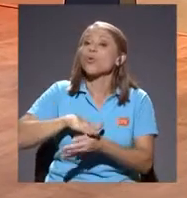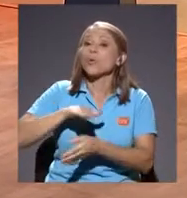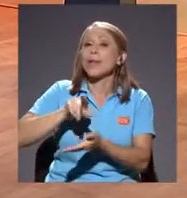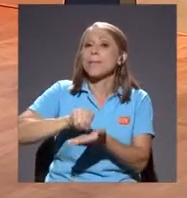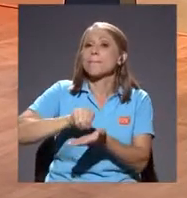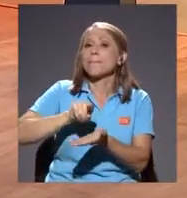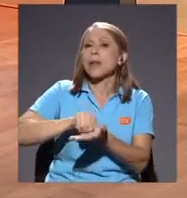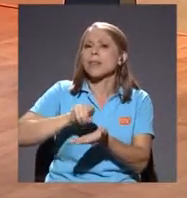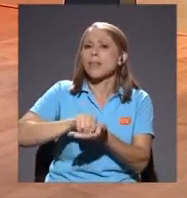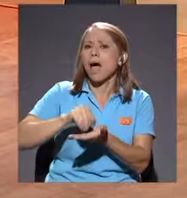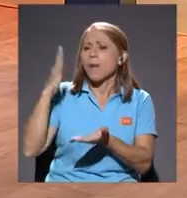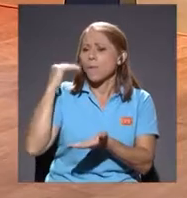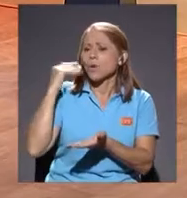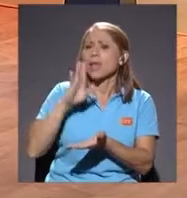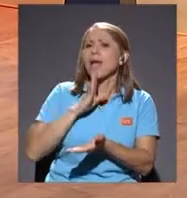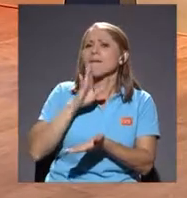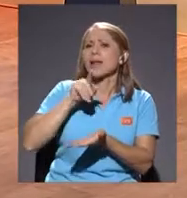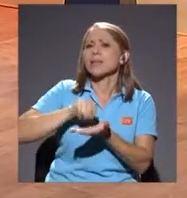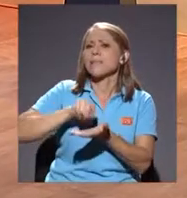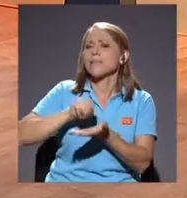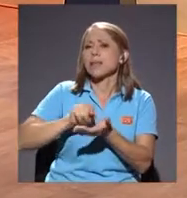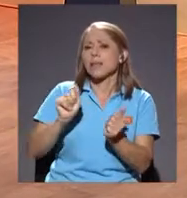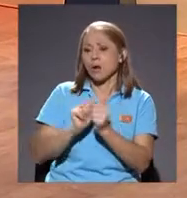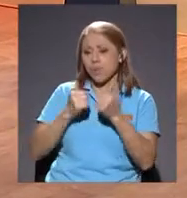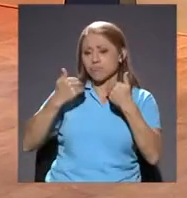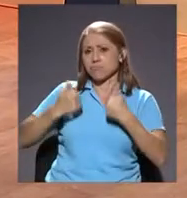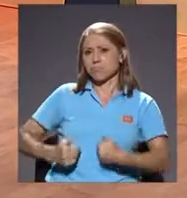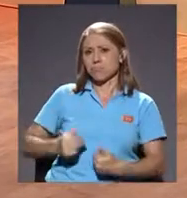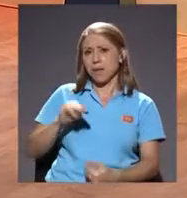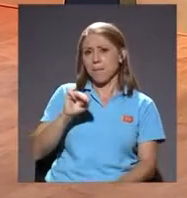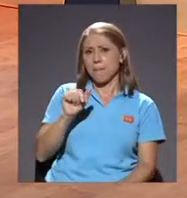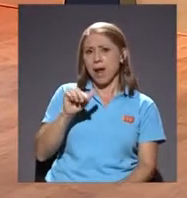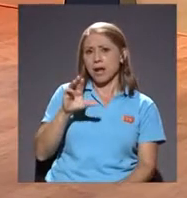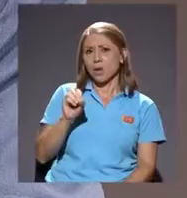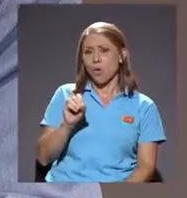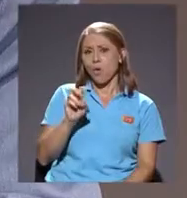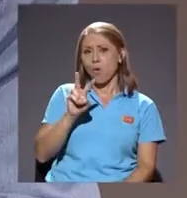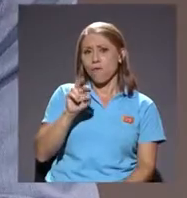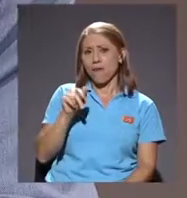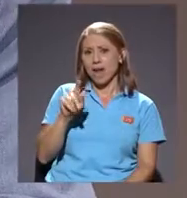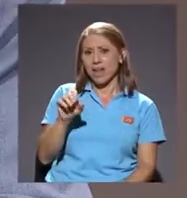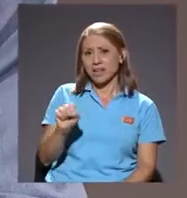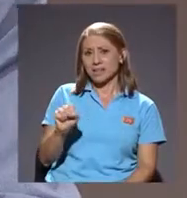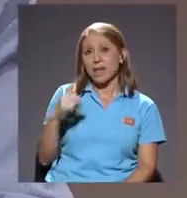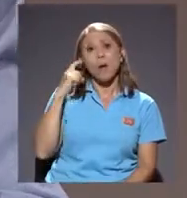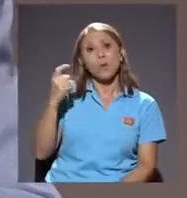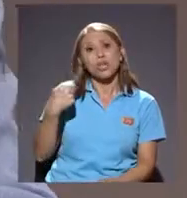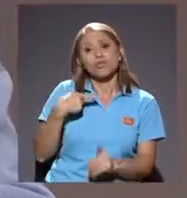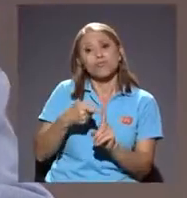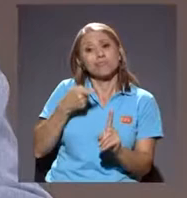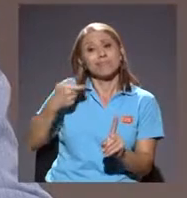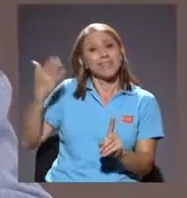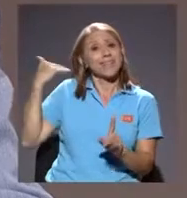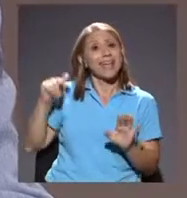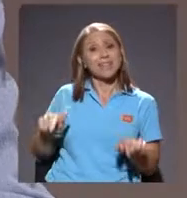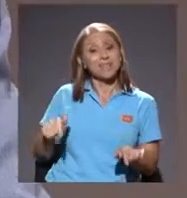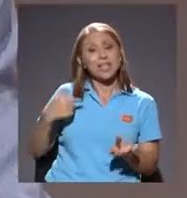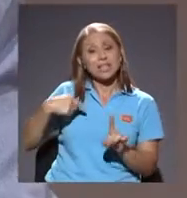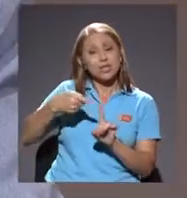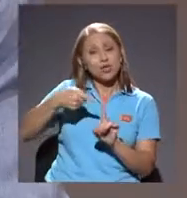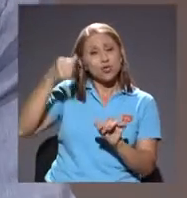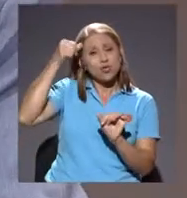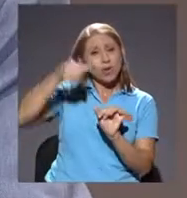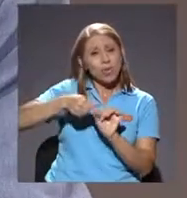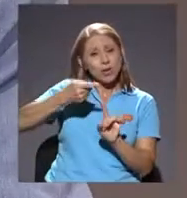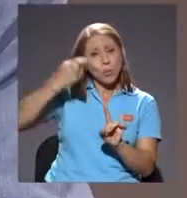hablar de imprenta con marco vargas bueno por qué y de ahí vengo desde que yo recuerdo que era niño estoy